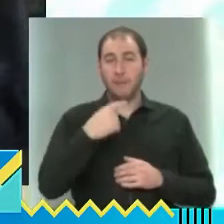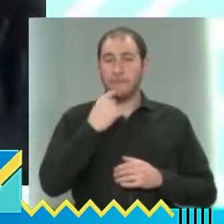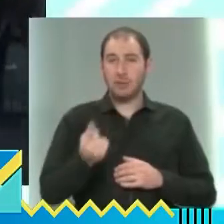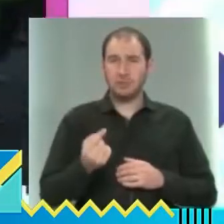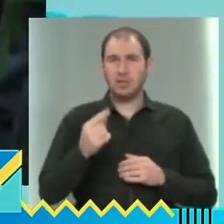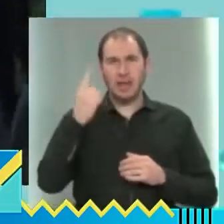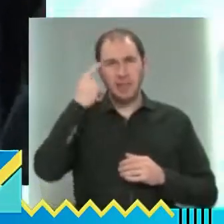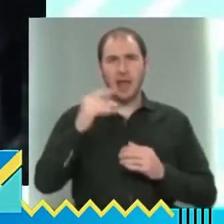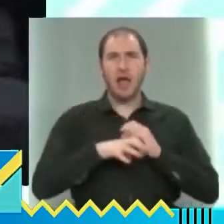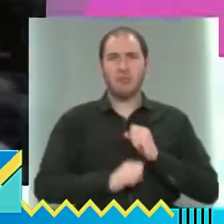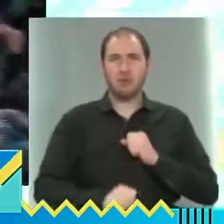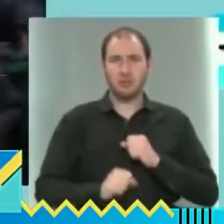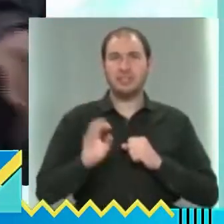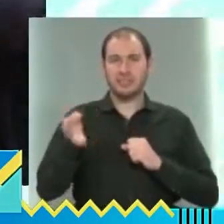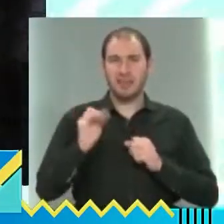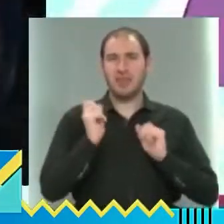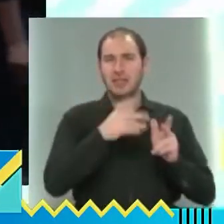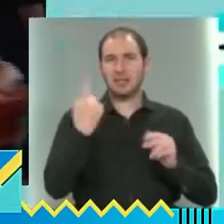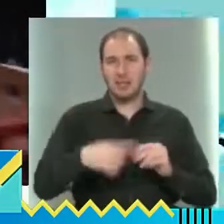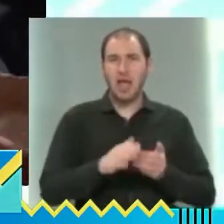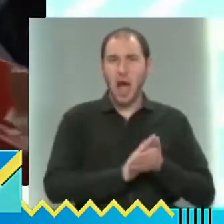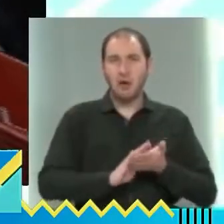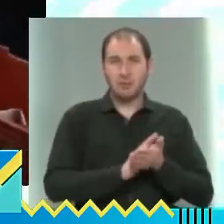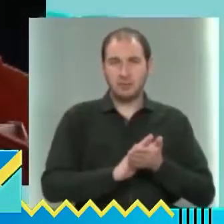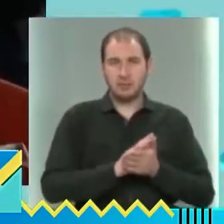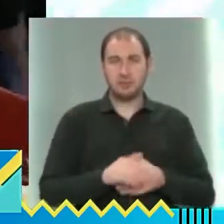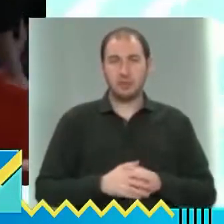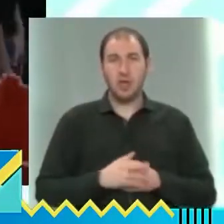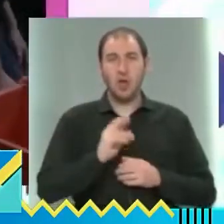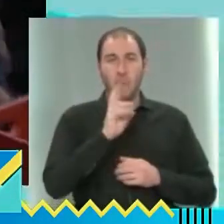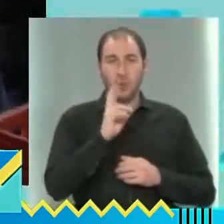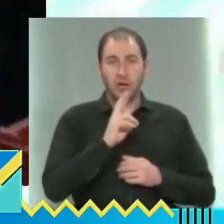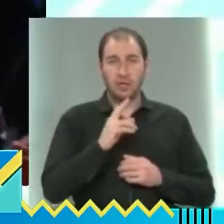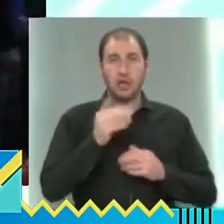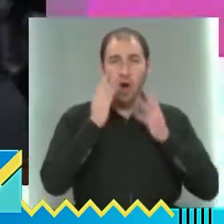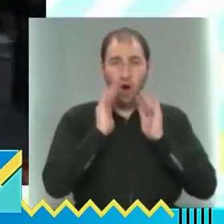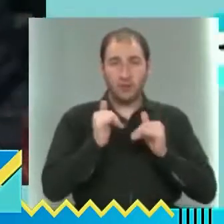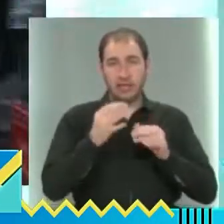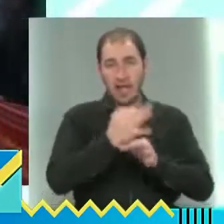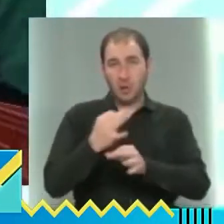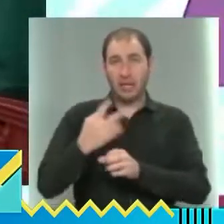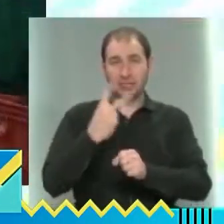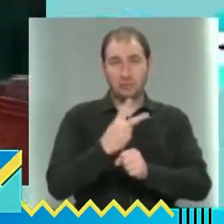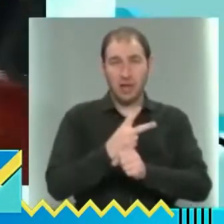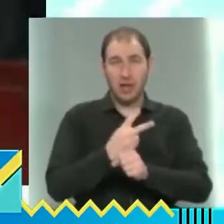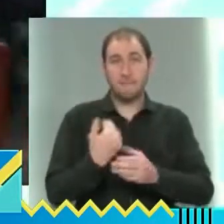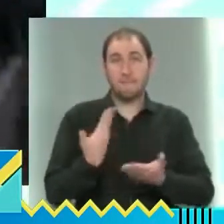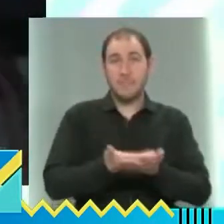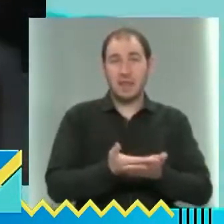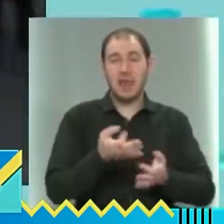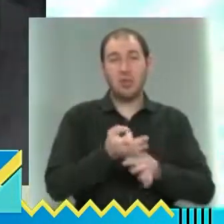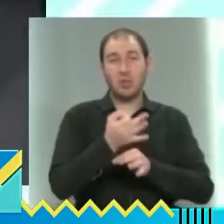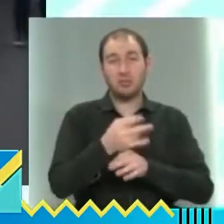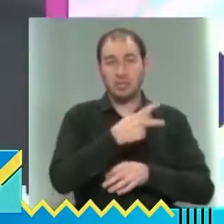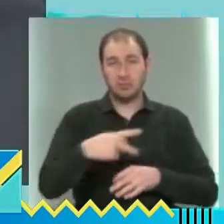preguntás qué pensás del aborto, saben qué decirte, tienen argumentos. Nuestras mujeres adolescentes en las escuelas secundarias están pidiendo educación